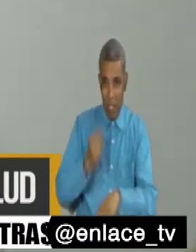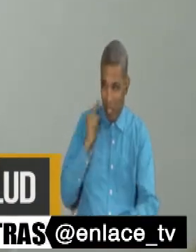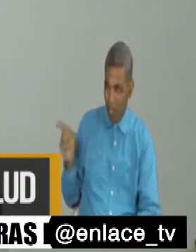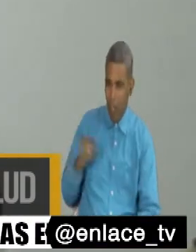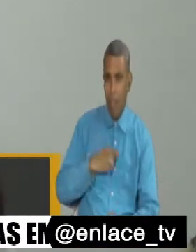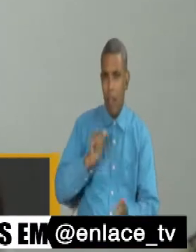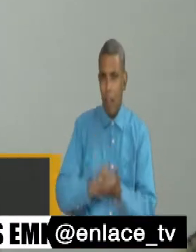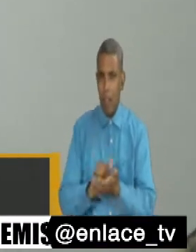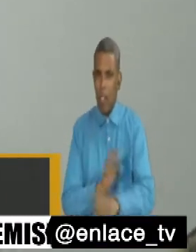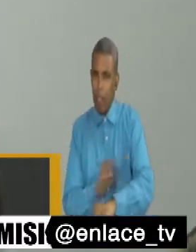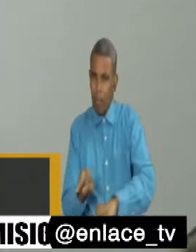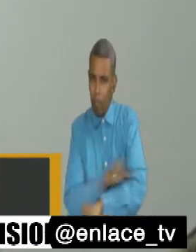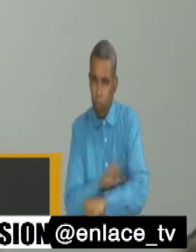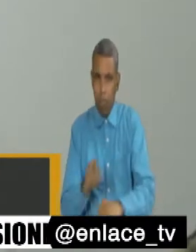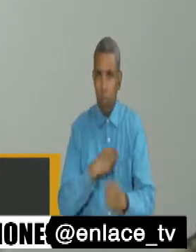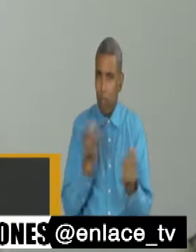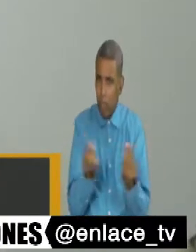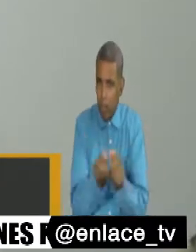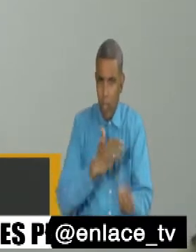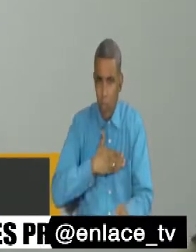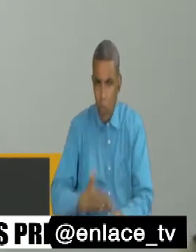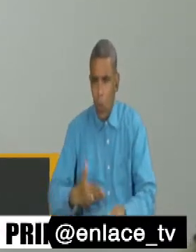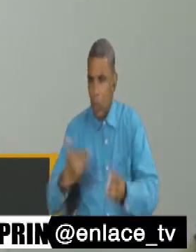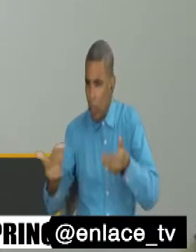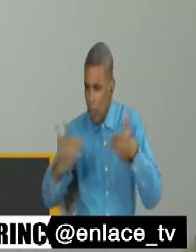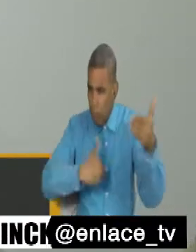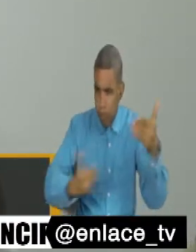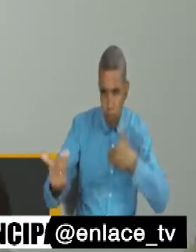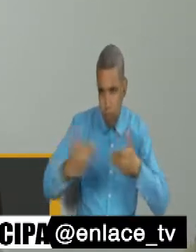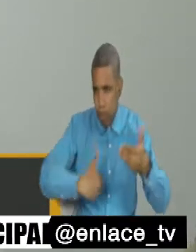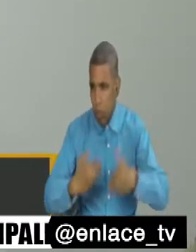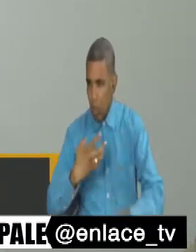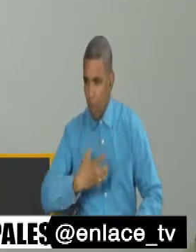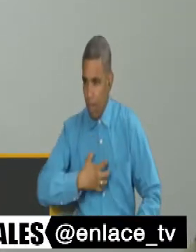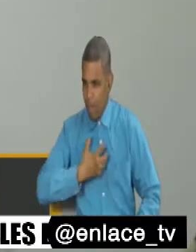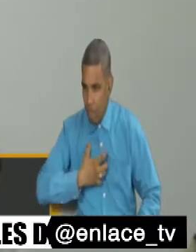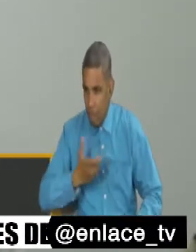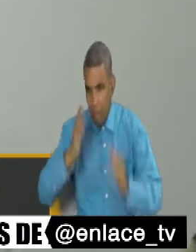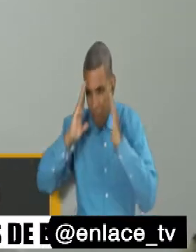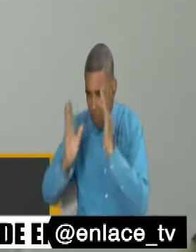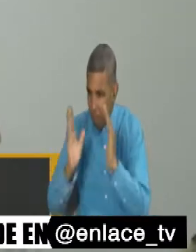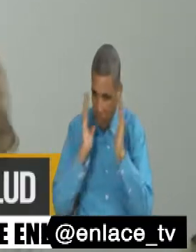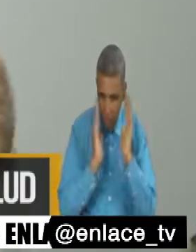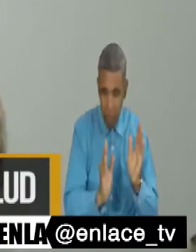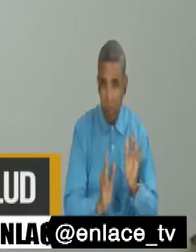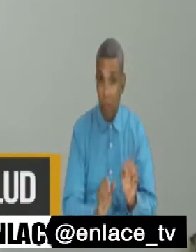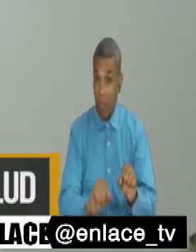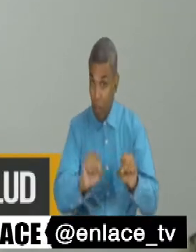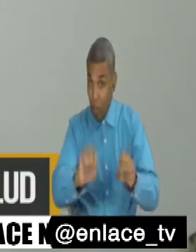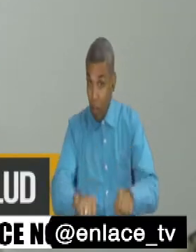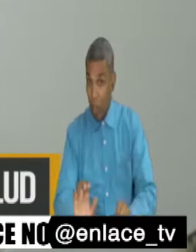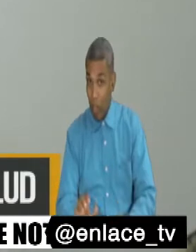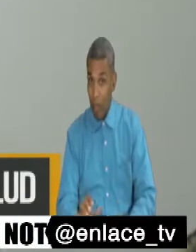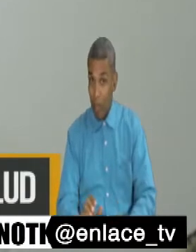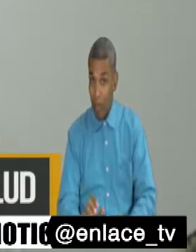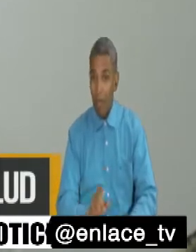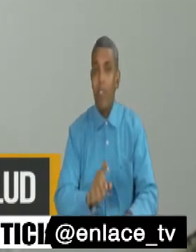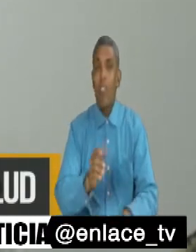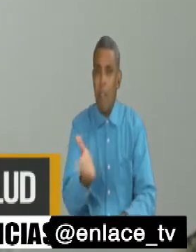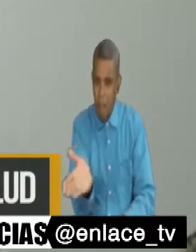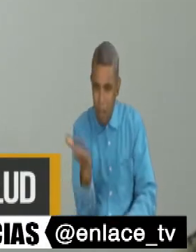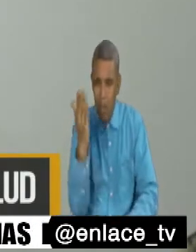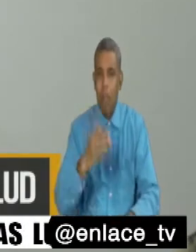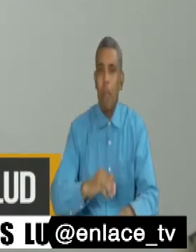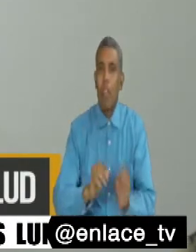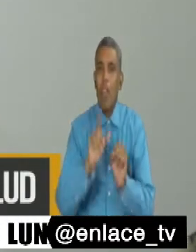Personería Municipal dispuestos a atender su situación y su queja. Por eso la invitación especial a toda la comunidad barranqueña, a los usuarios